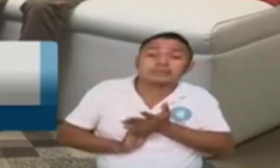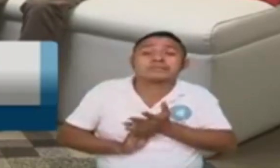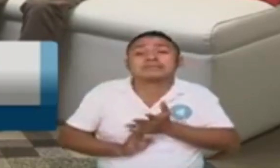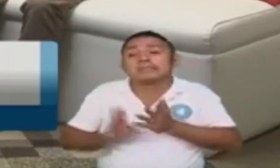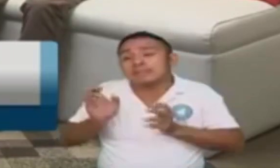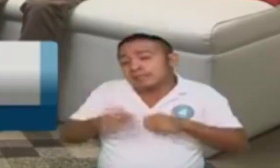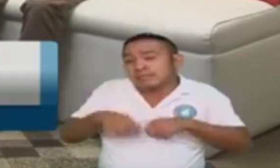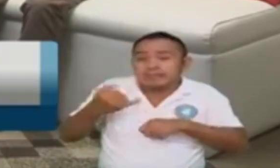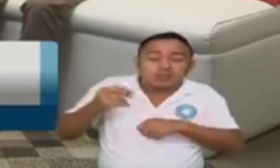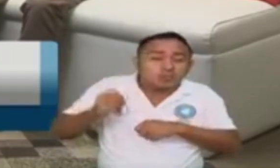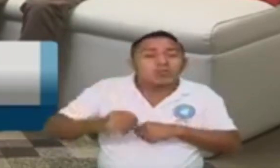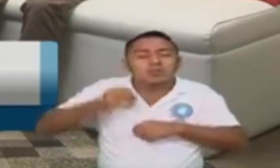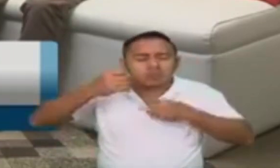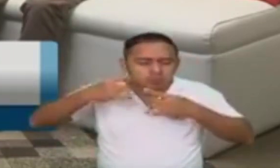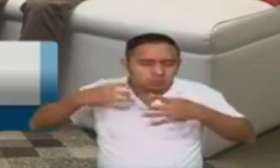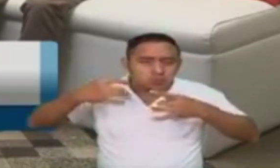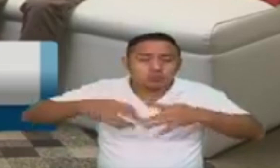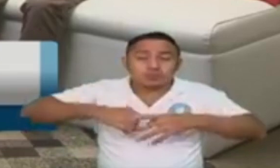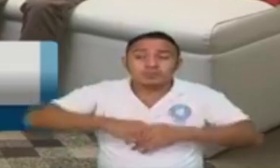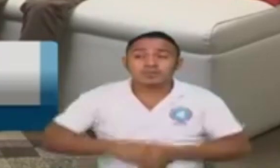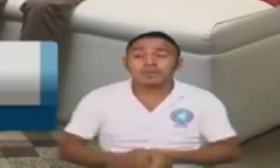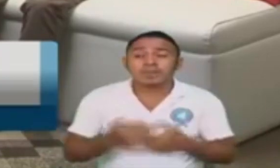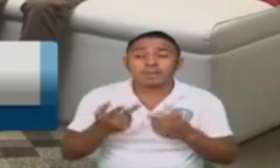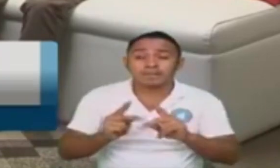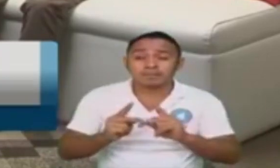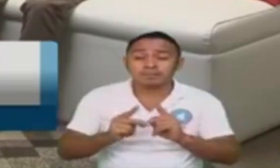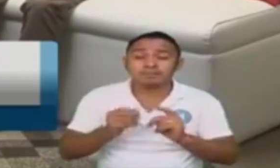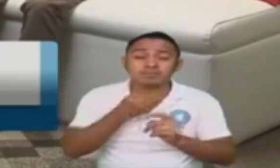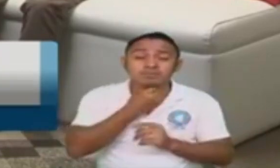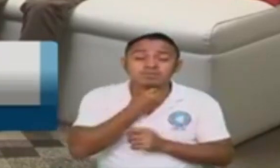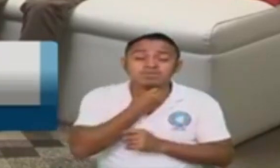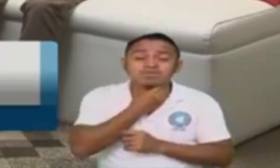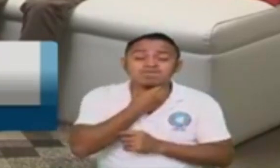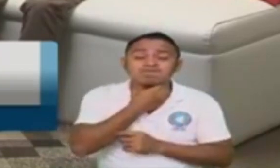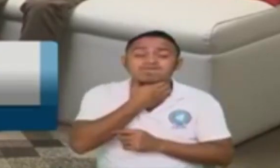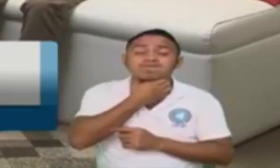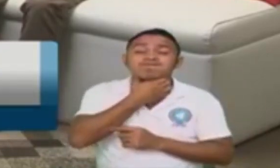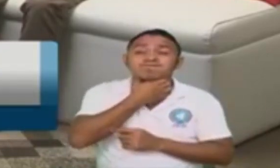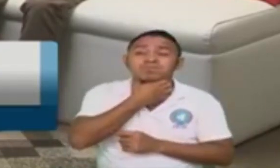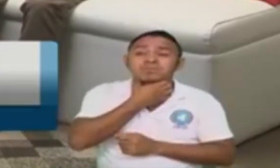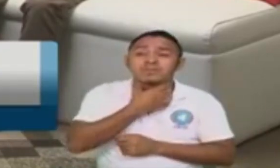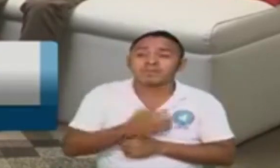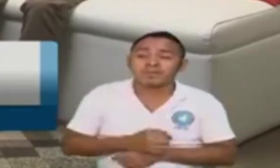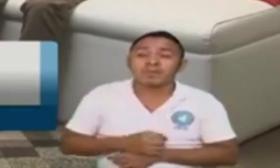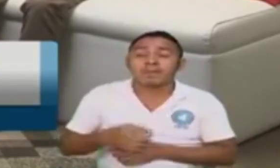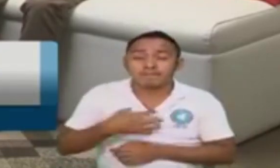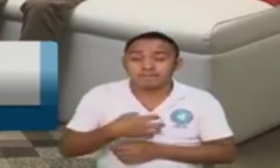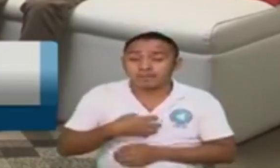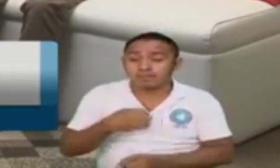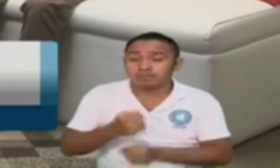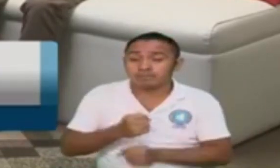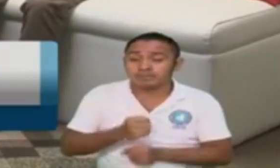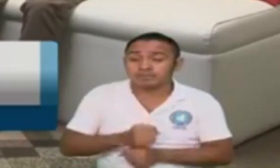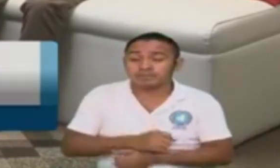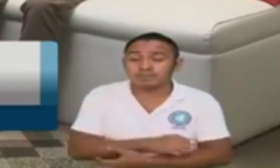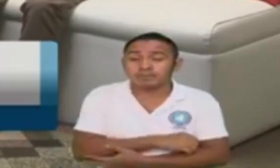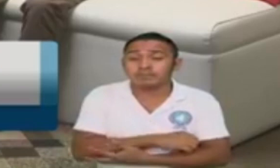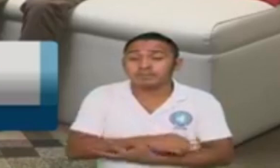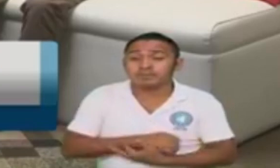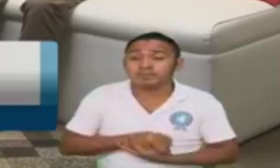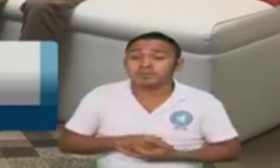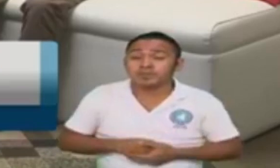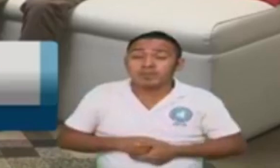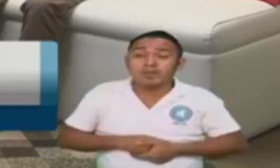dolorosa, pero al final de que lo hace crecer, altera la función. O sea, hace que la